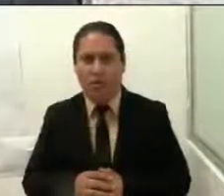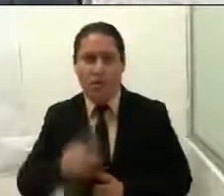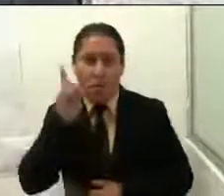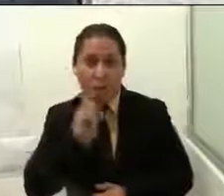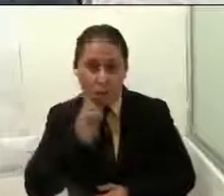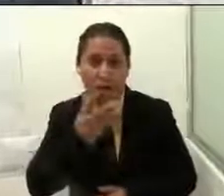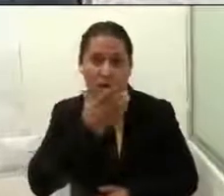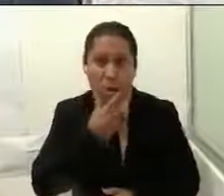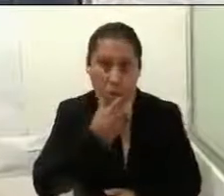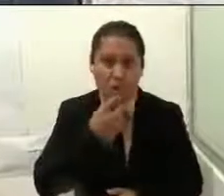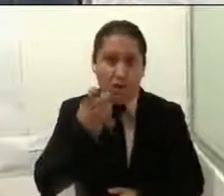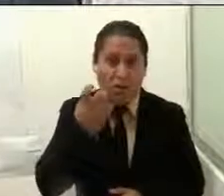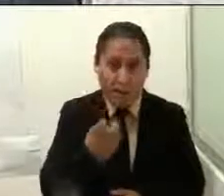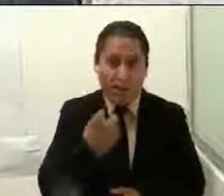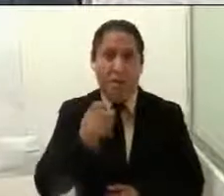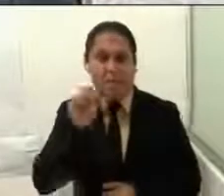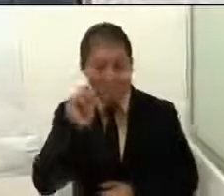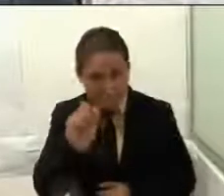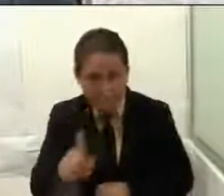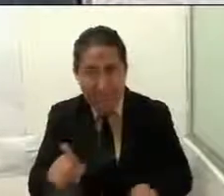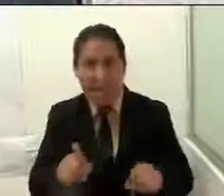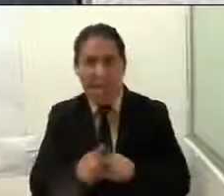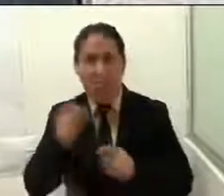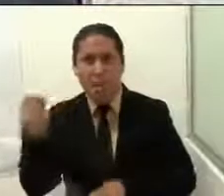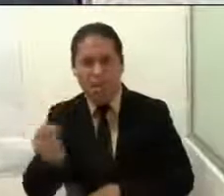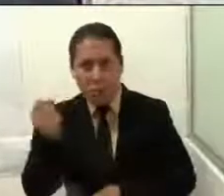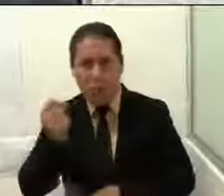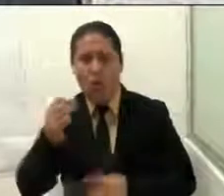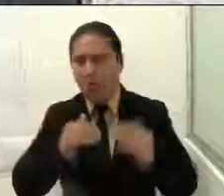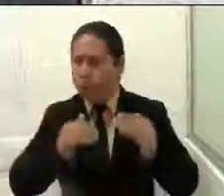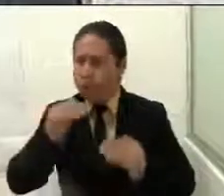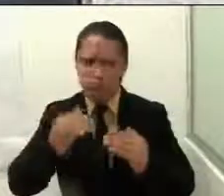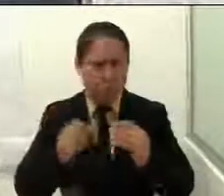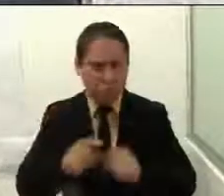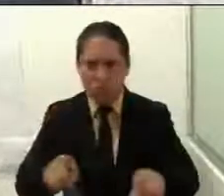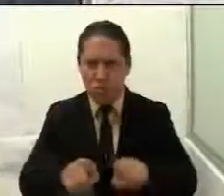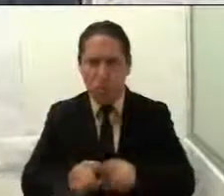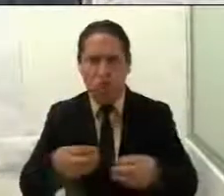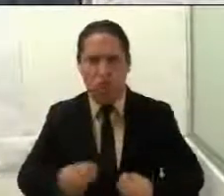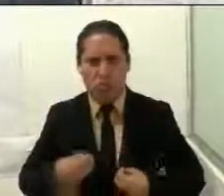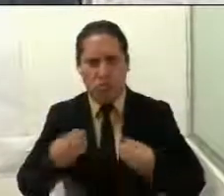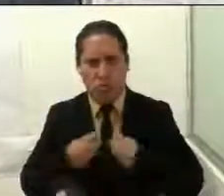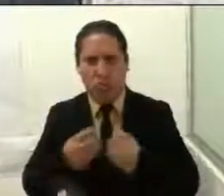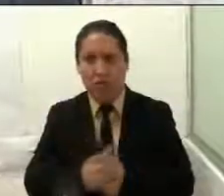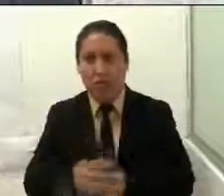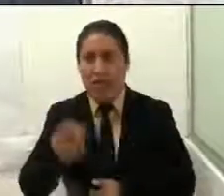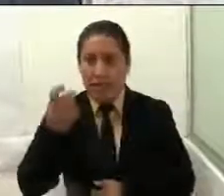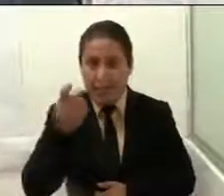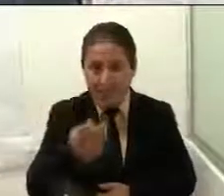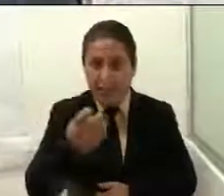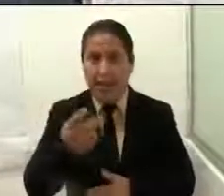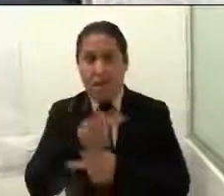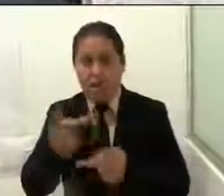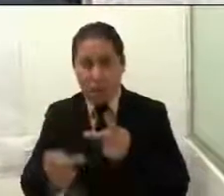tengan las mismas oportunidades en todos los aspectos de la vida es así que en la actividad productiva